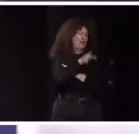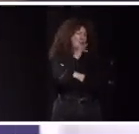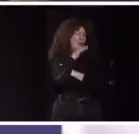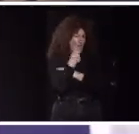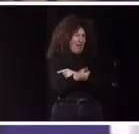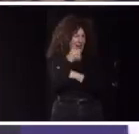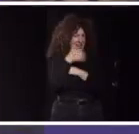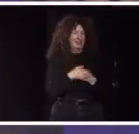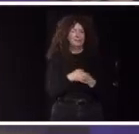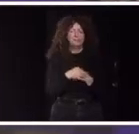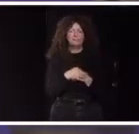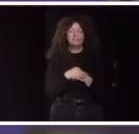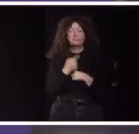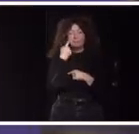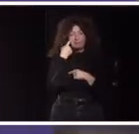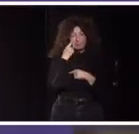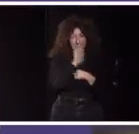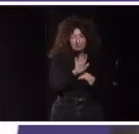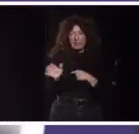delante. Mirad,